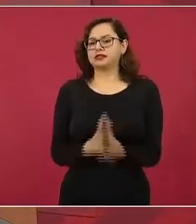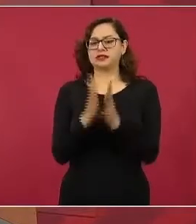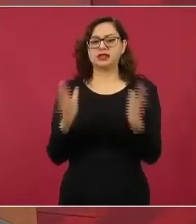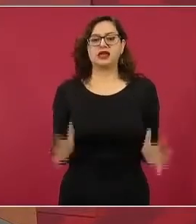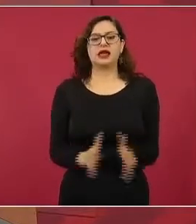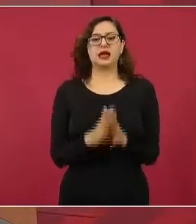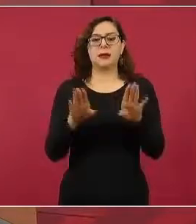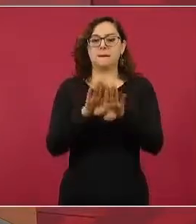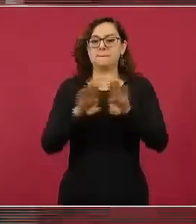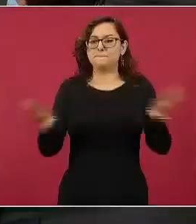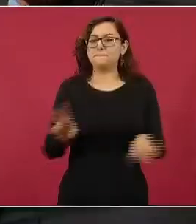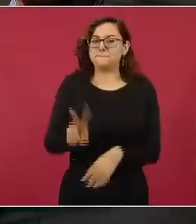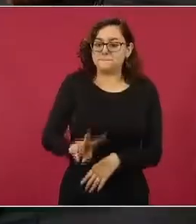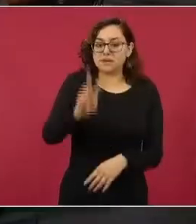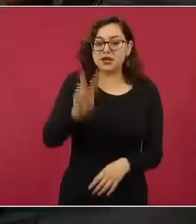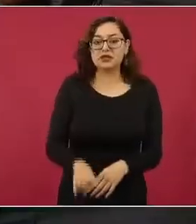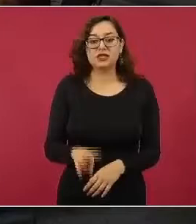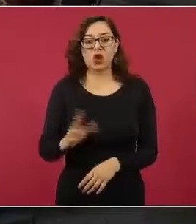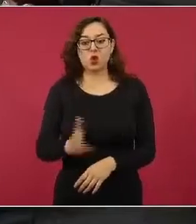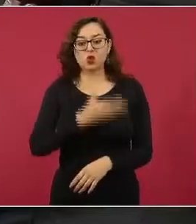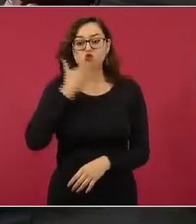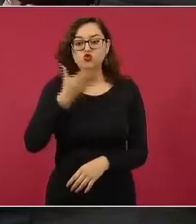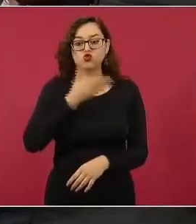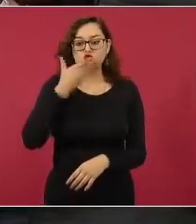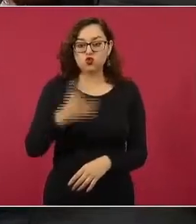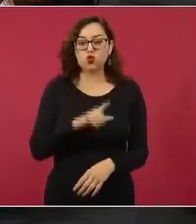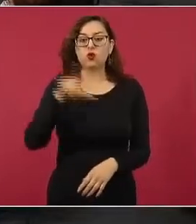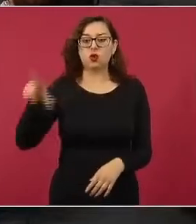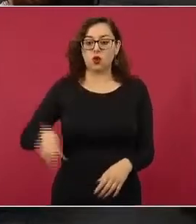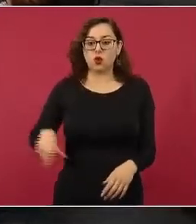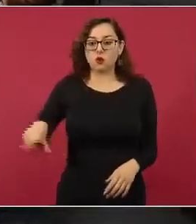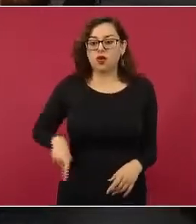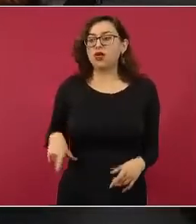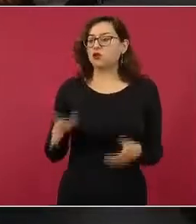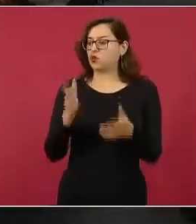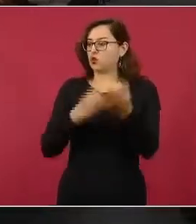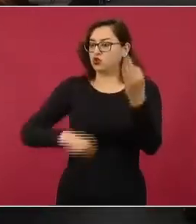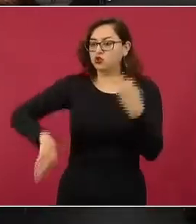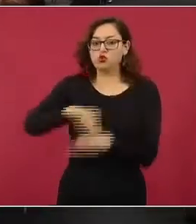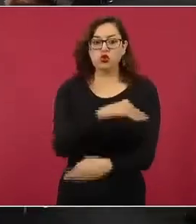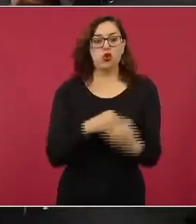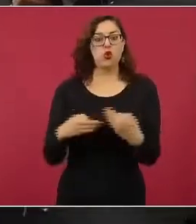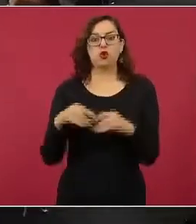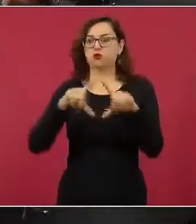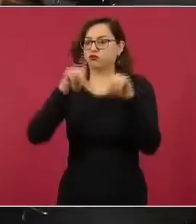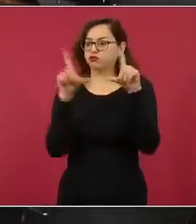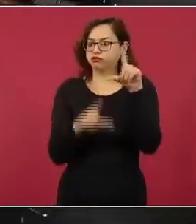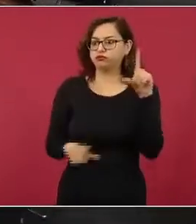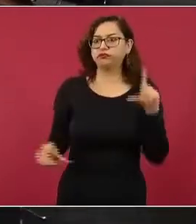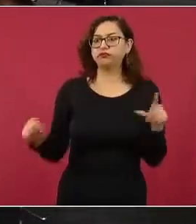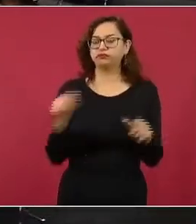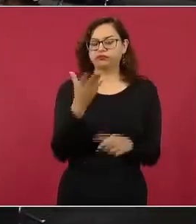¿Y que un demócrata está pensando que va a ganar siempre?